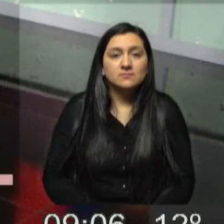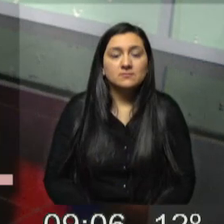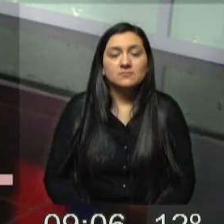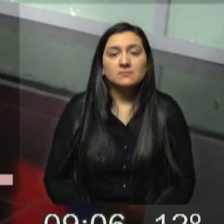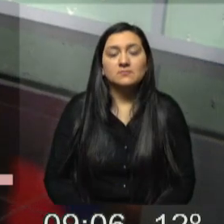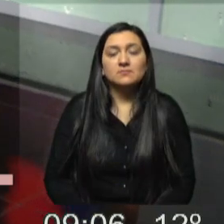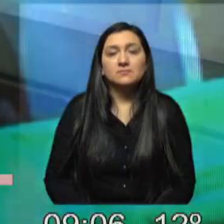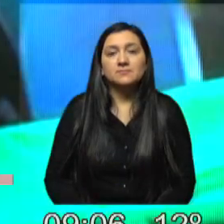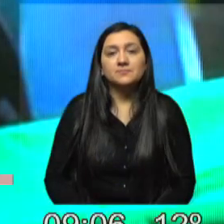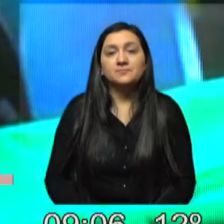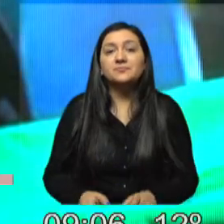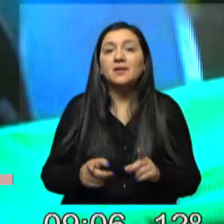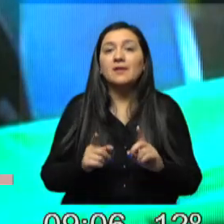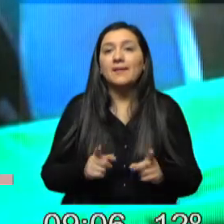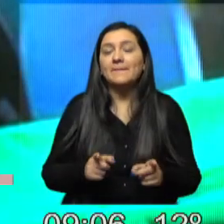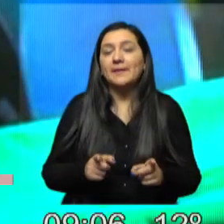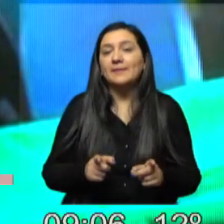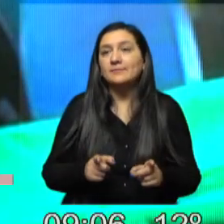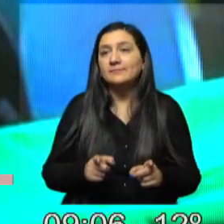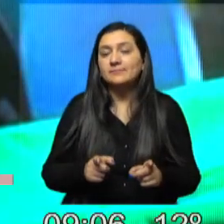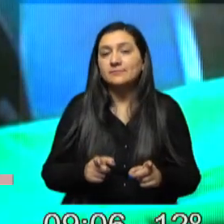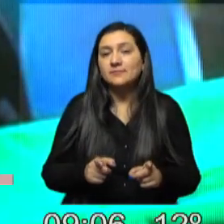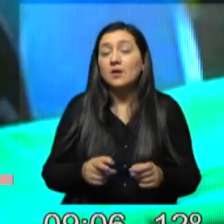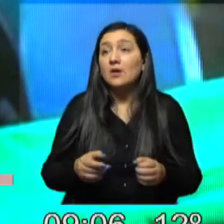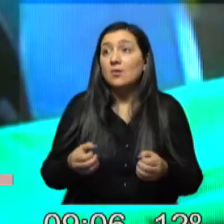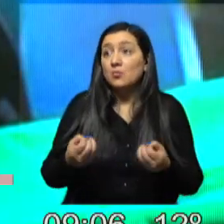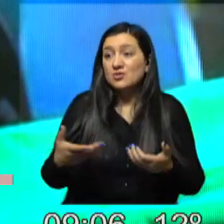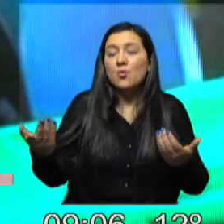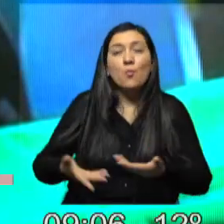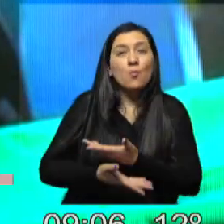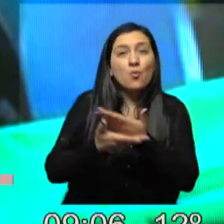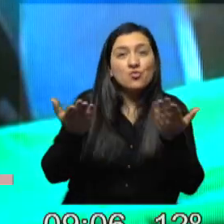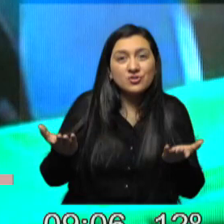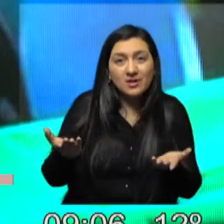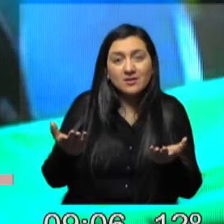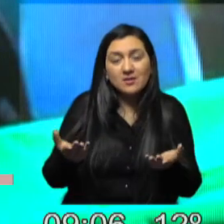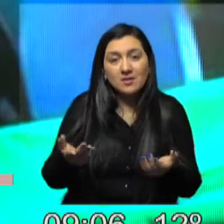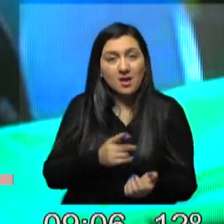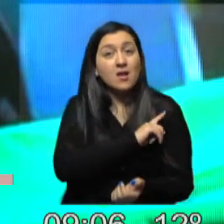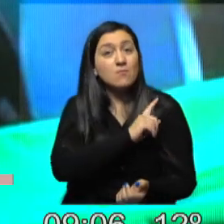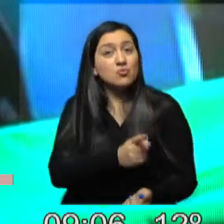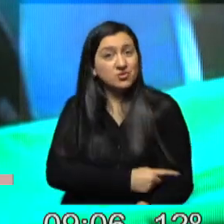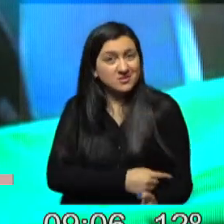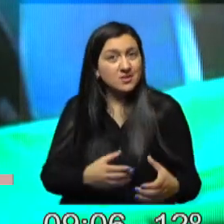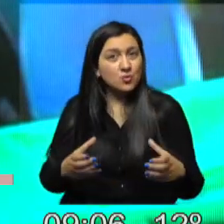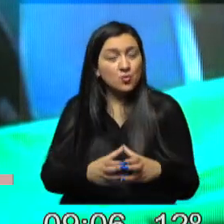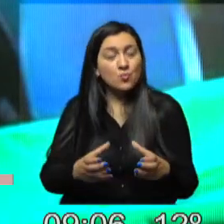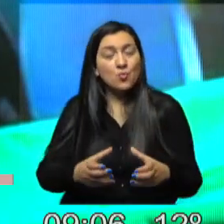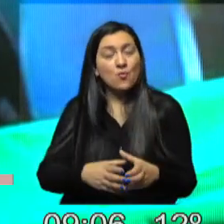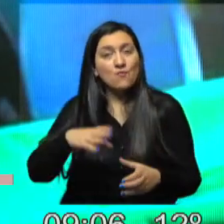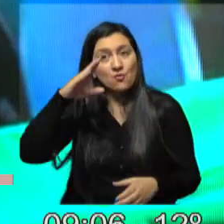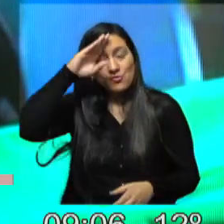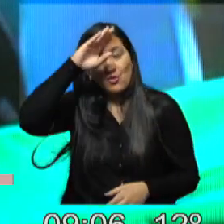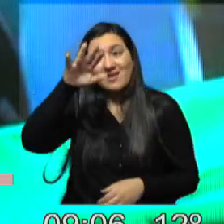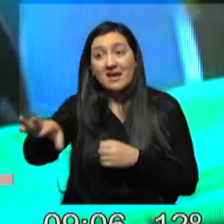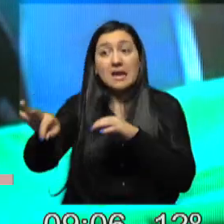como una figura, pero también por eso mostrar la potencia de ese movimiento bolsonarista que elige gente que uno